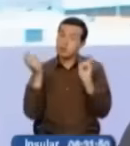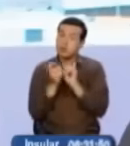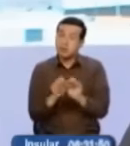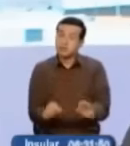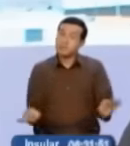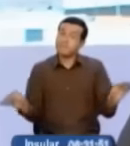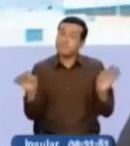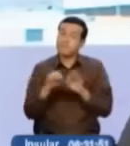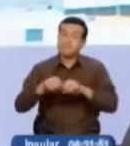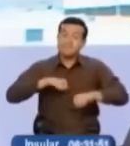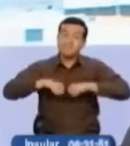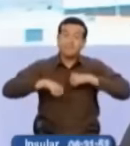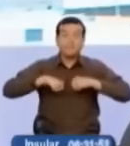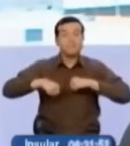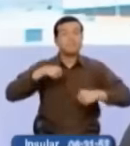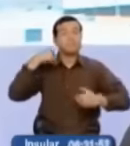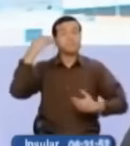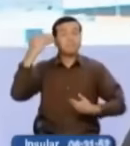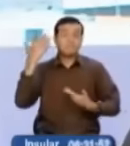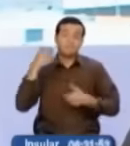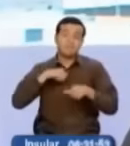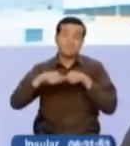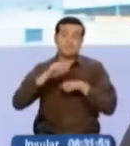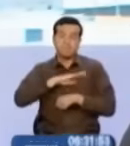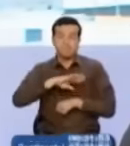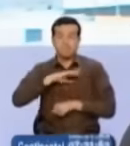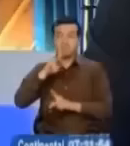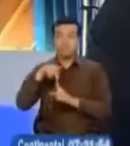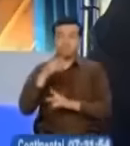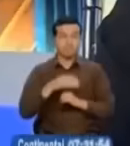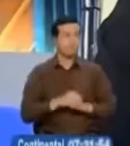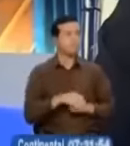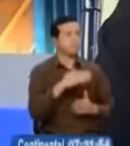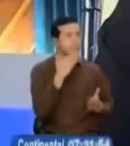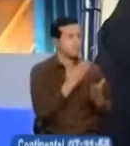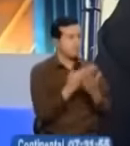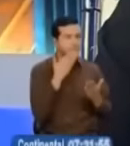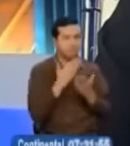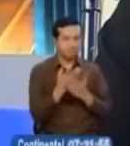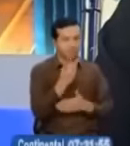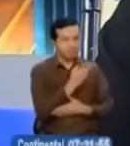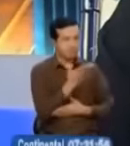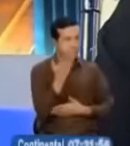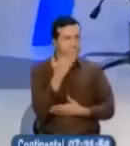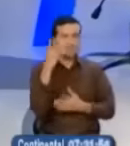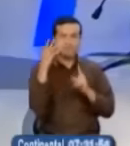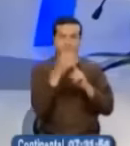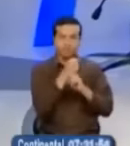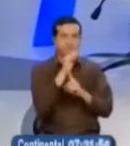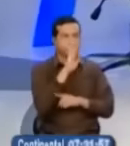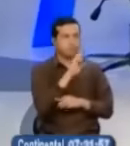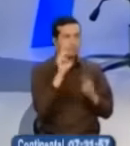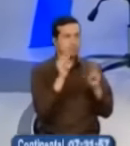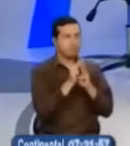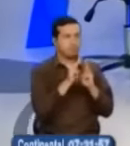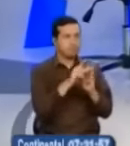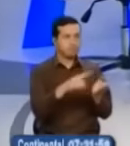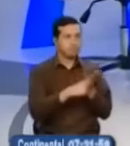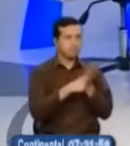quehacer político-administrativo en los gobiernos locales. Gracias, Giovanni Cardoso. Gracias, Javier Vacas, y mucho éxito en este